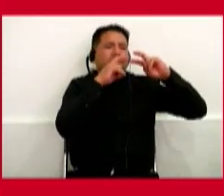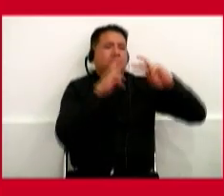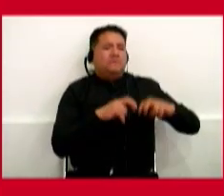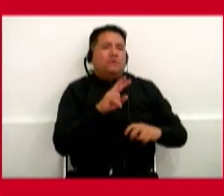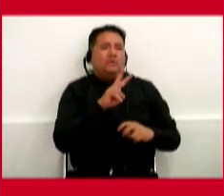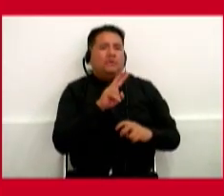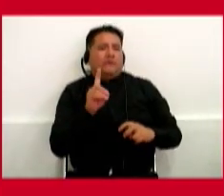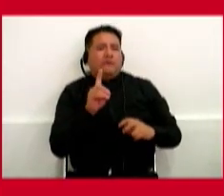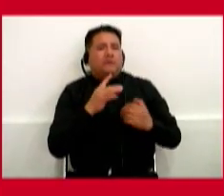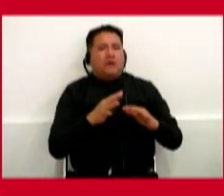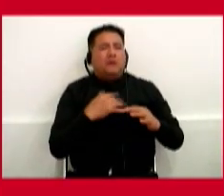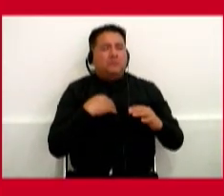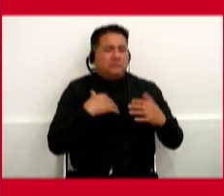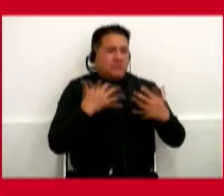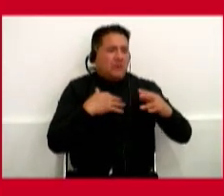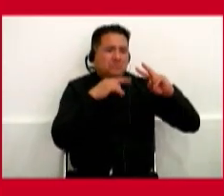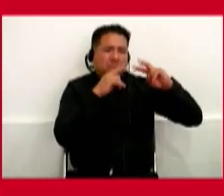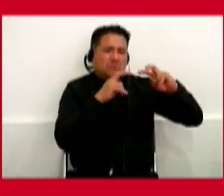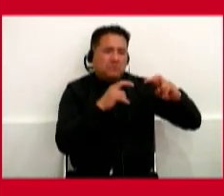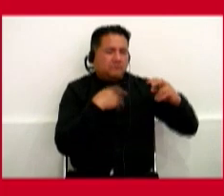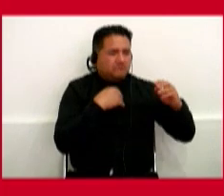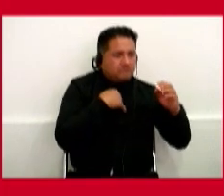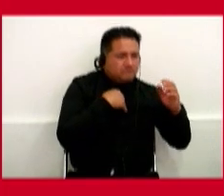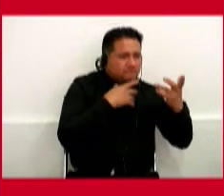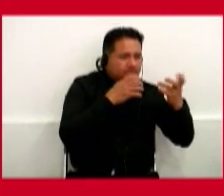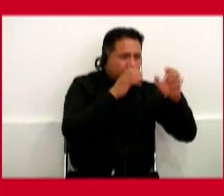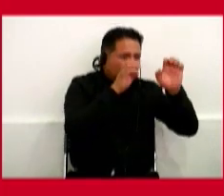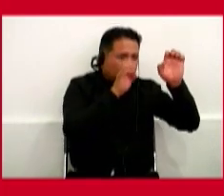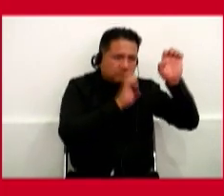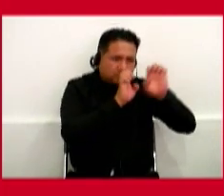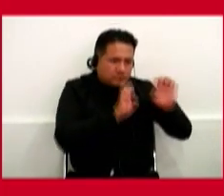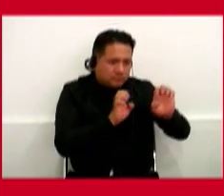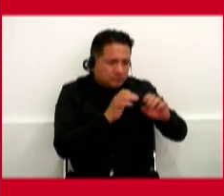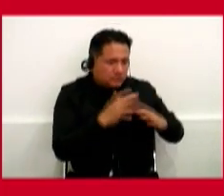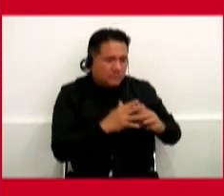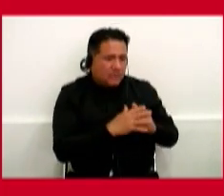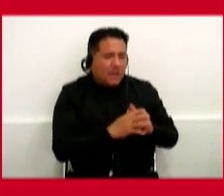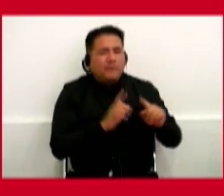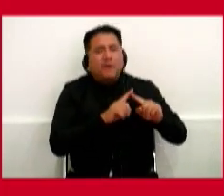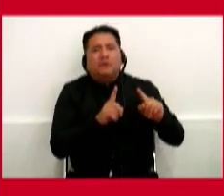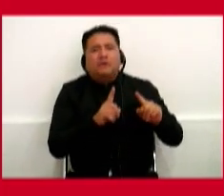solamente tengo mi análisis en 2D cuando en verdad estoy analizando una cuña, que es un efecto 3D,